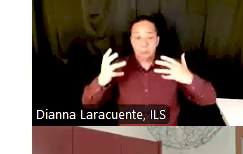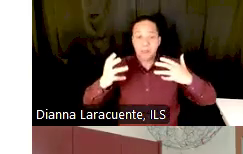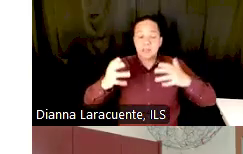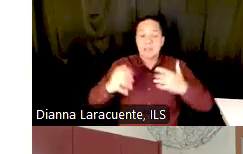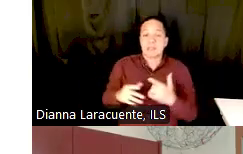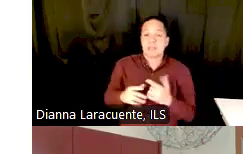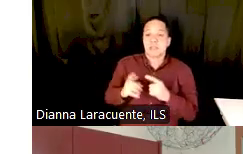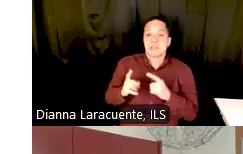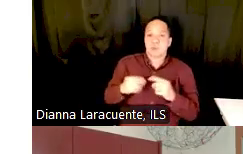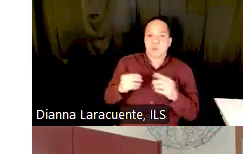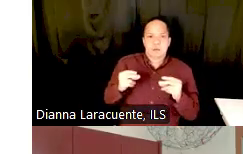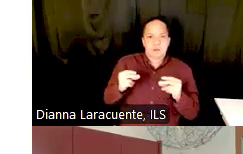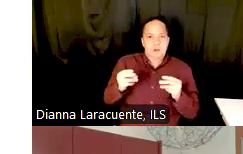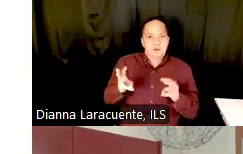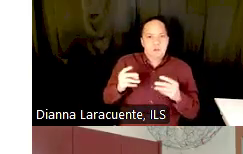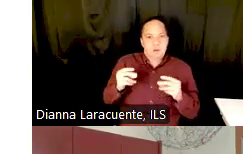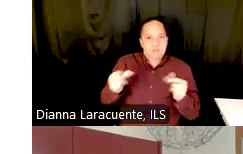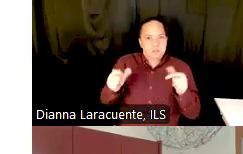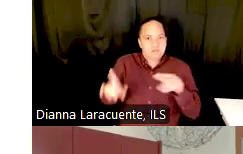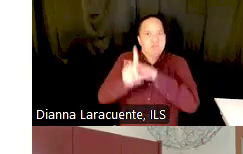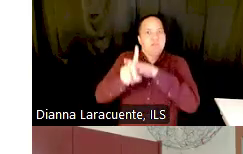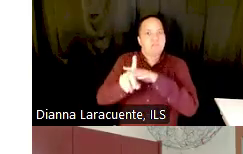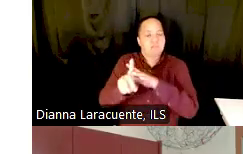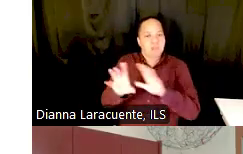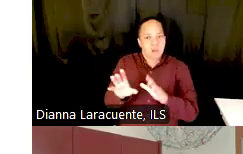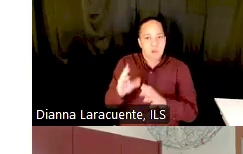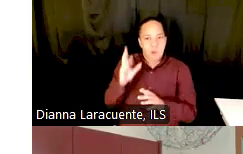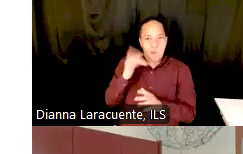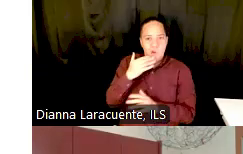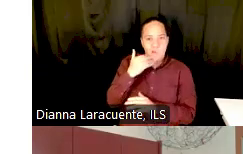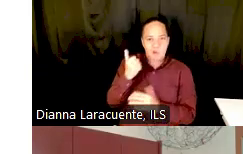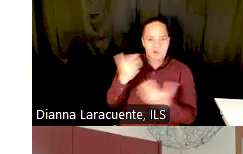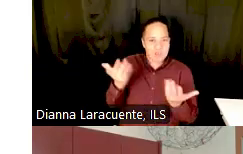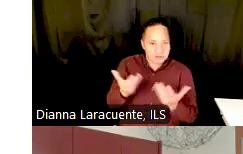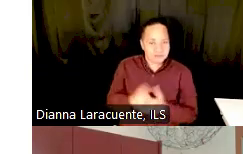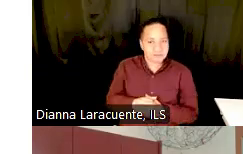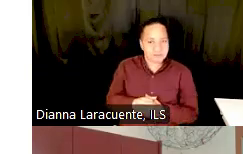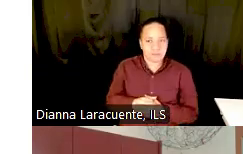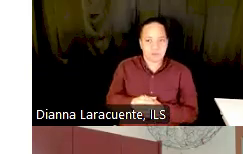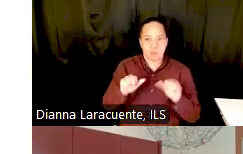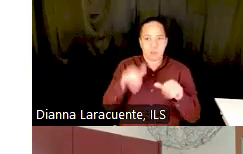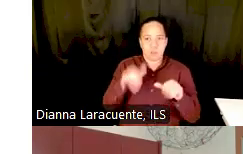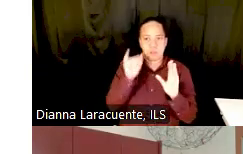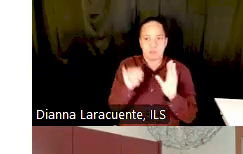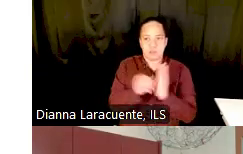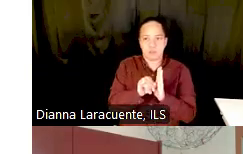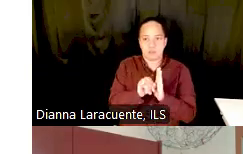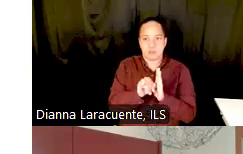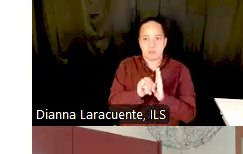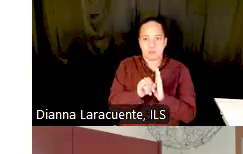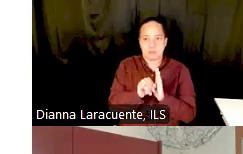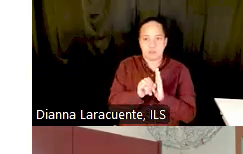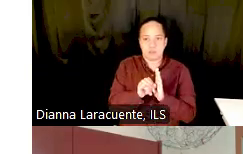manera impulsiva, inesperada, porque lo ideal sería poder identificar las